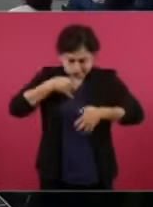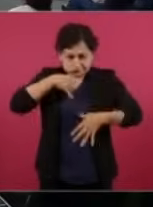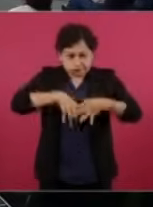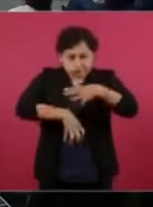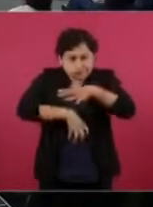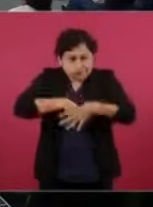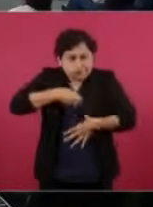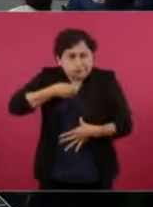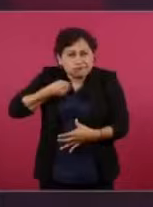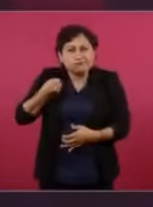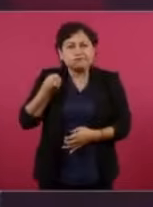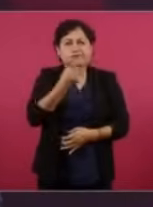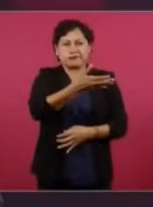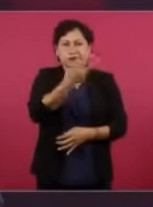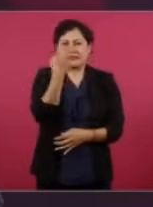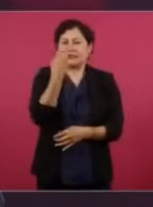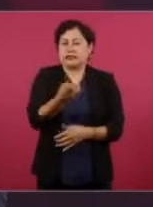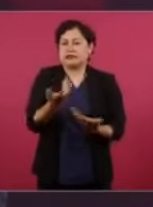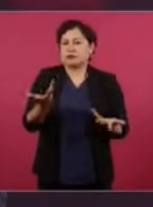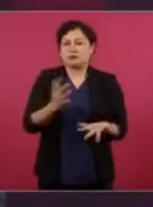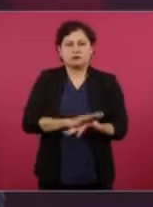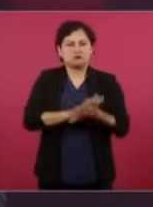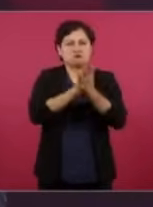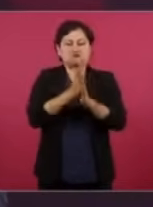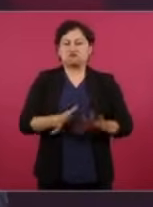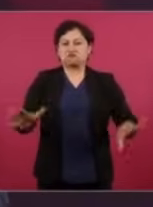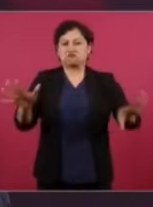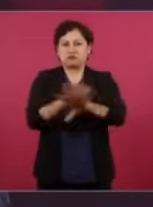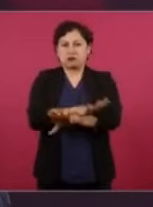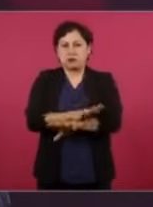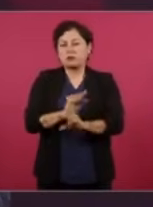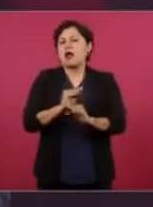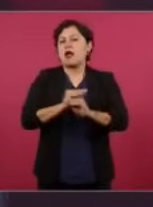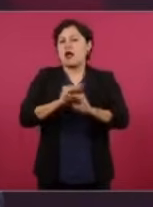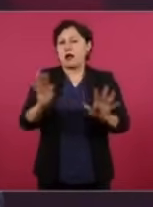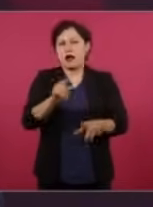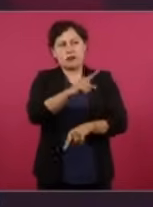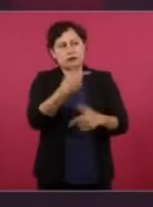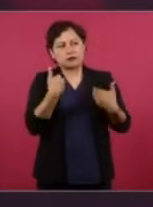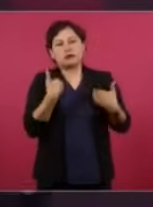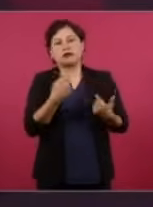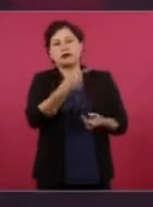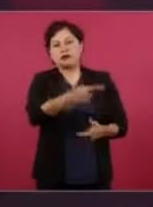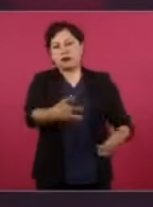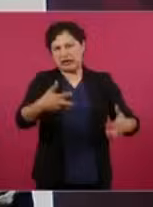Imagínense, este abogado famoso, Diego Valadez,